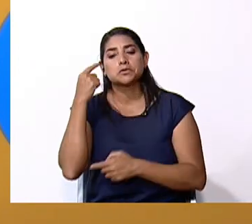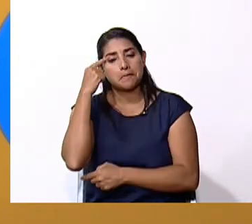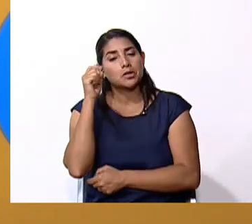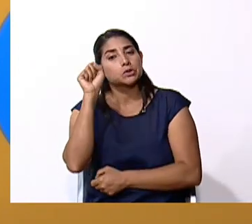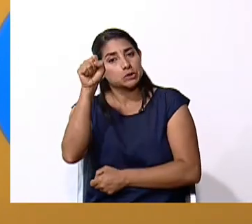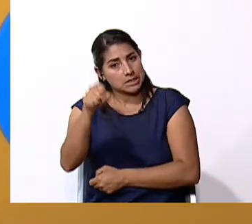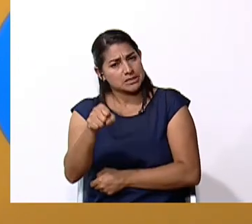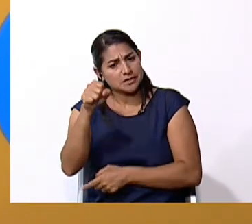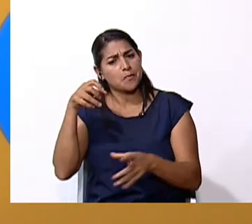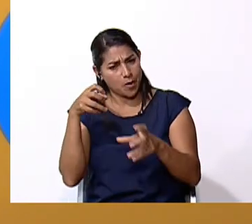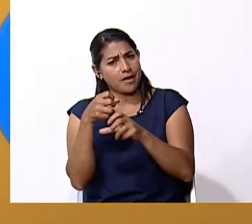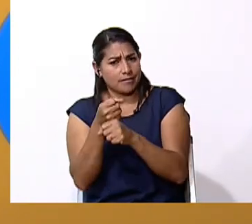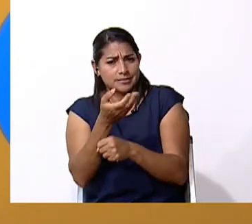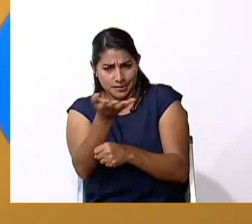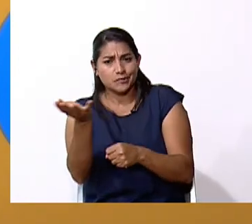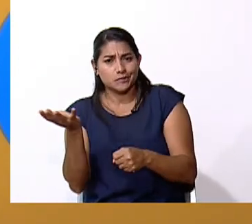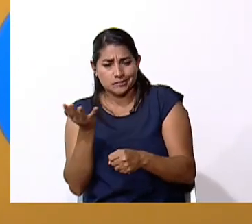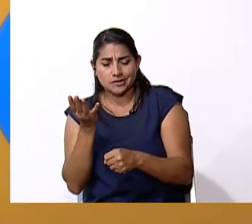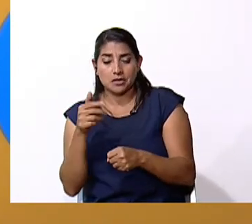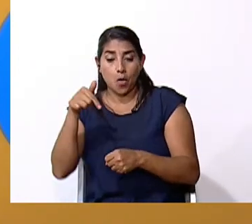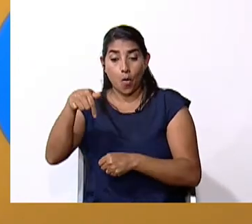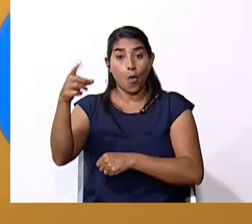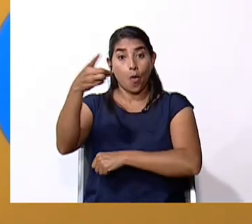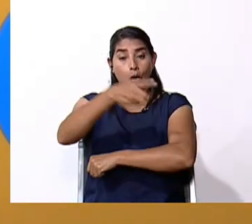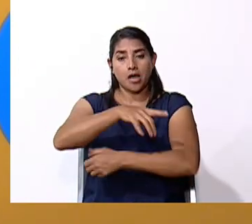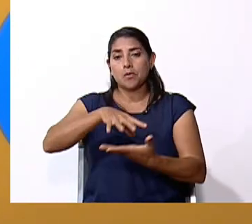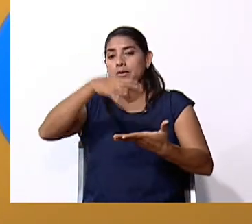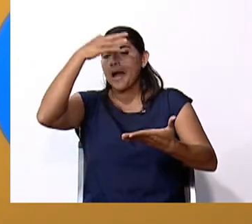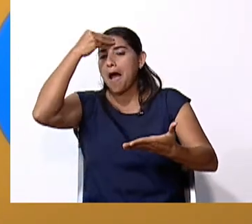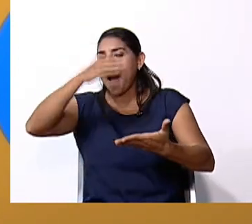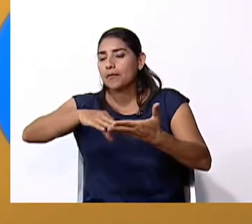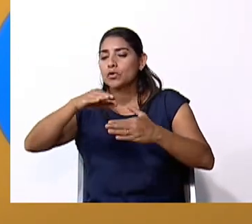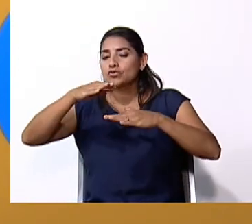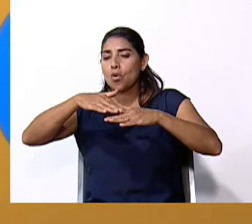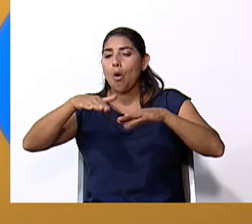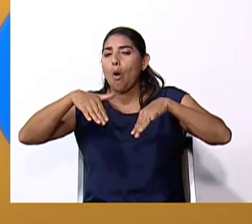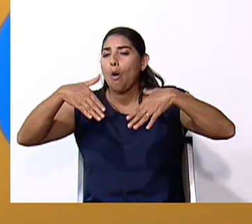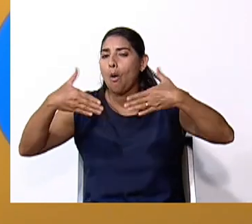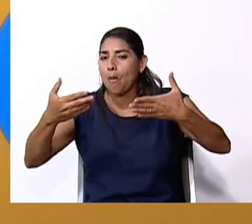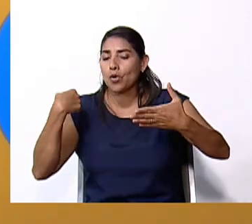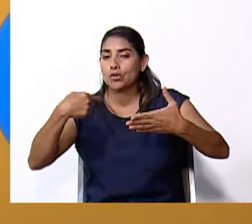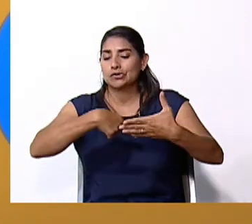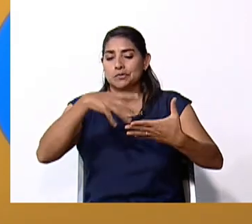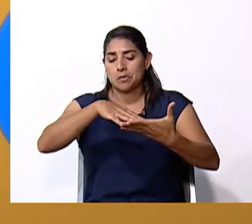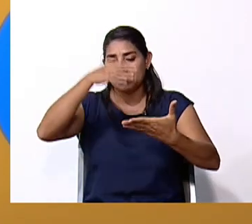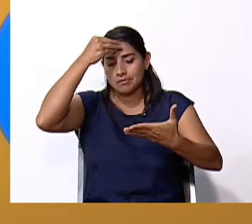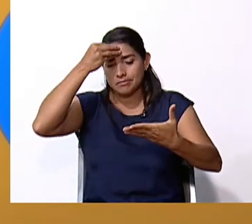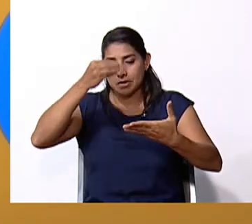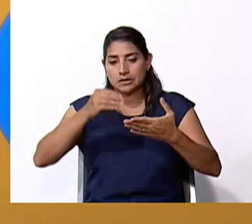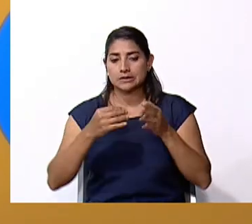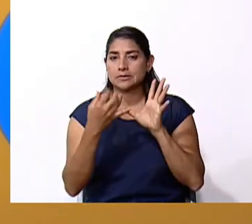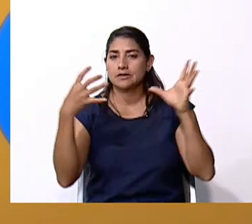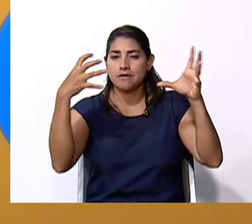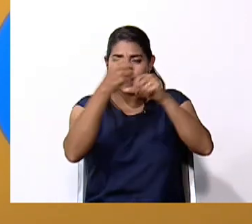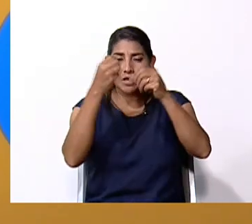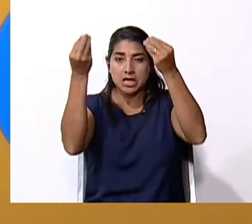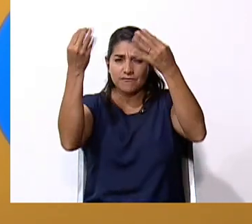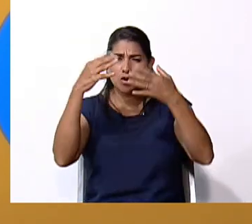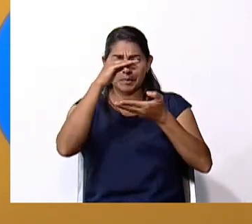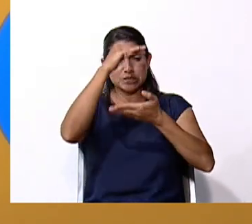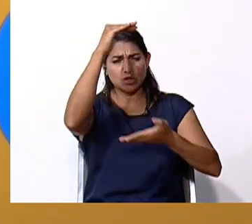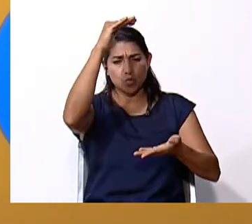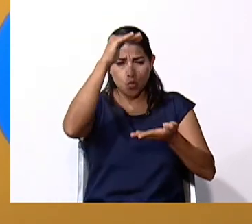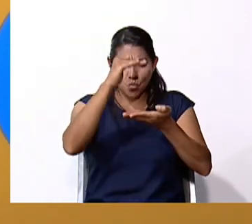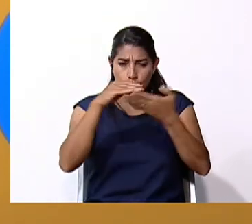sí. Yo creo que sí lo pueden hacer. El día de hoy hemos aprendido sobre cómo poderlos sintetizar, poder sintetizar